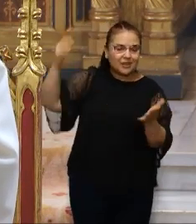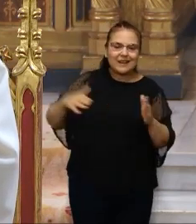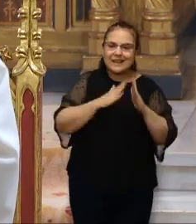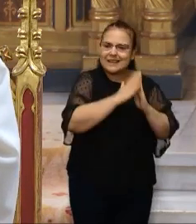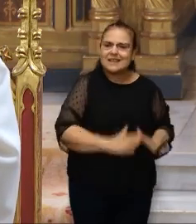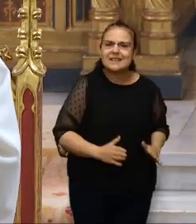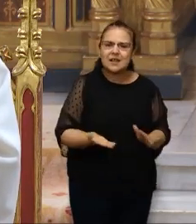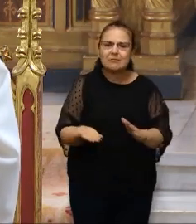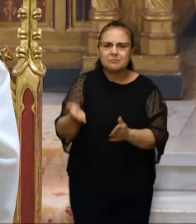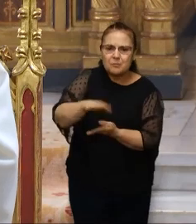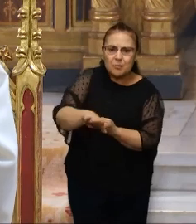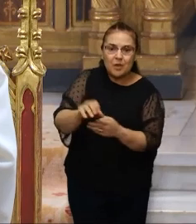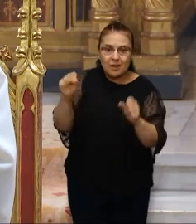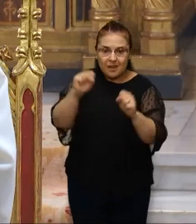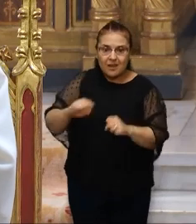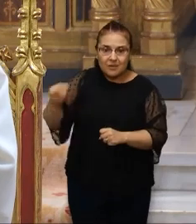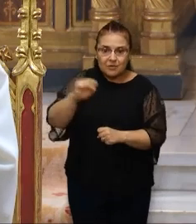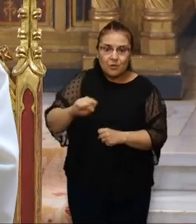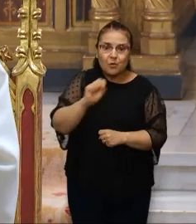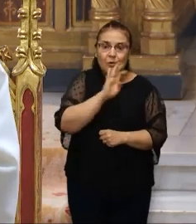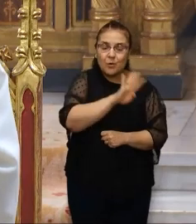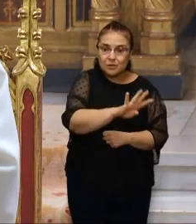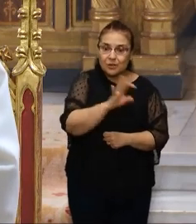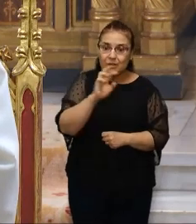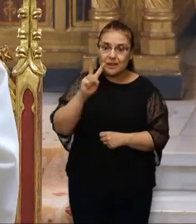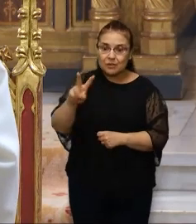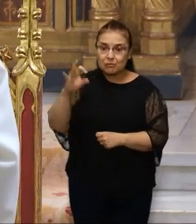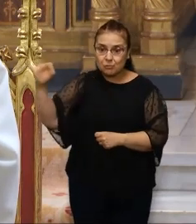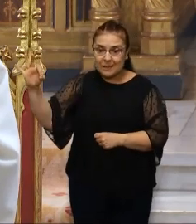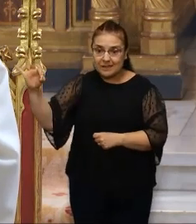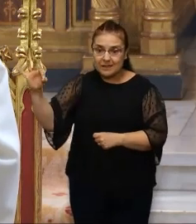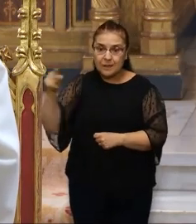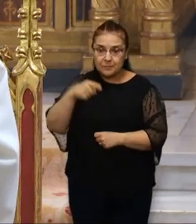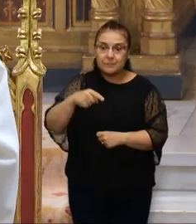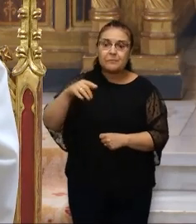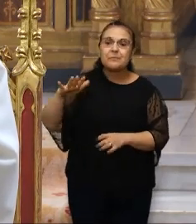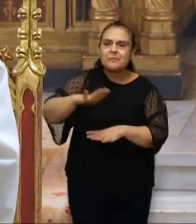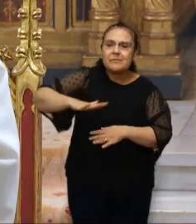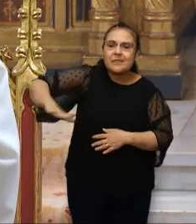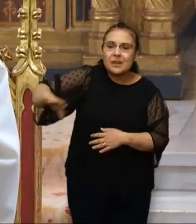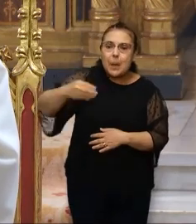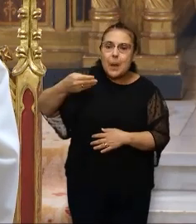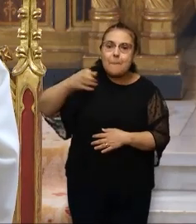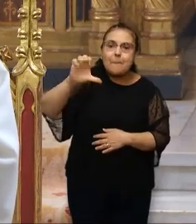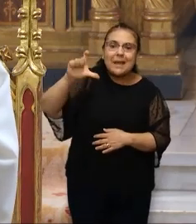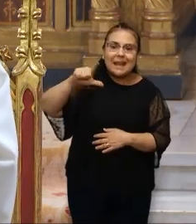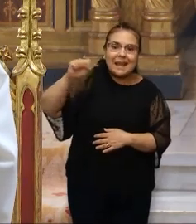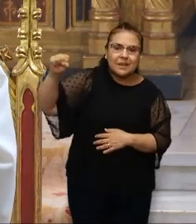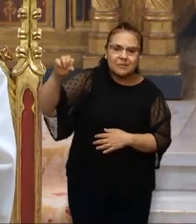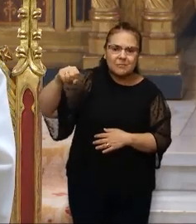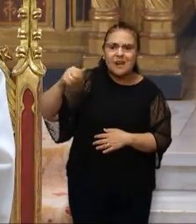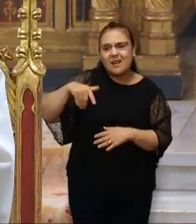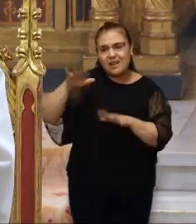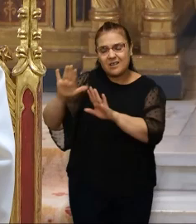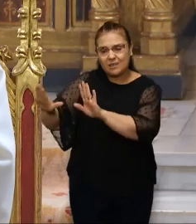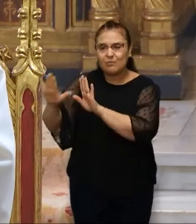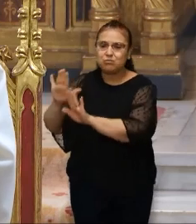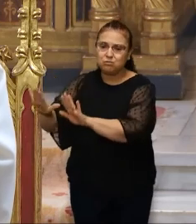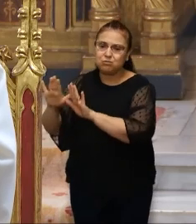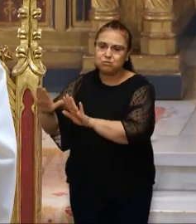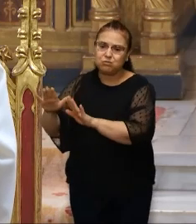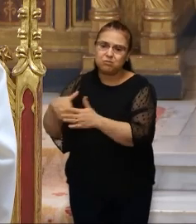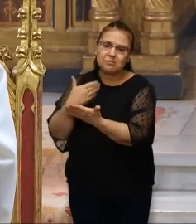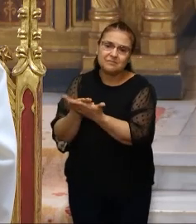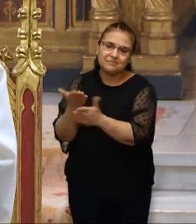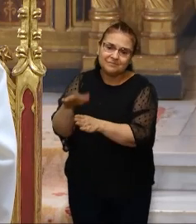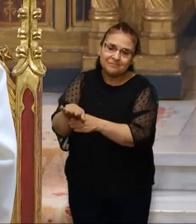año 420 en Belén, donde se había retirado los últimos años de su vida.